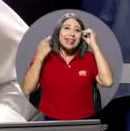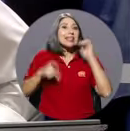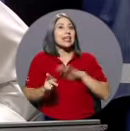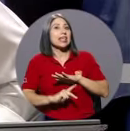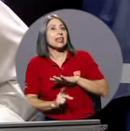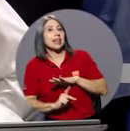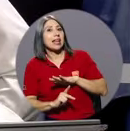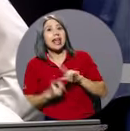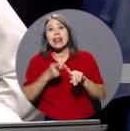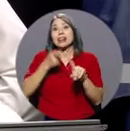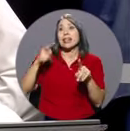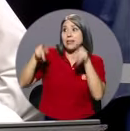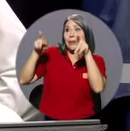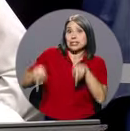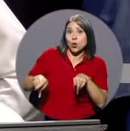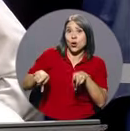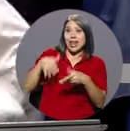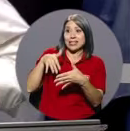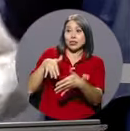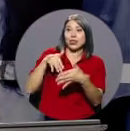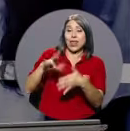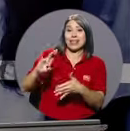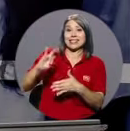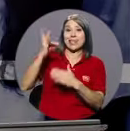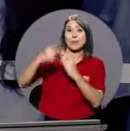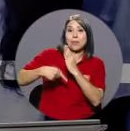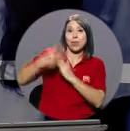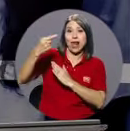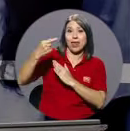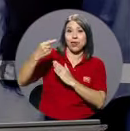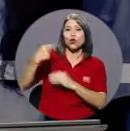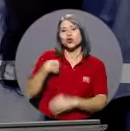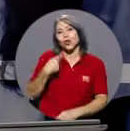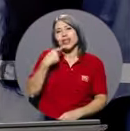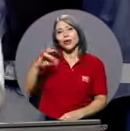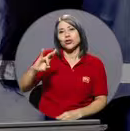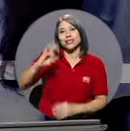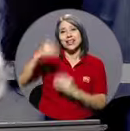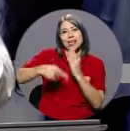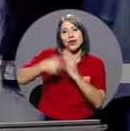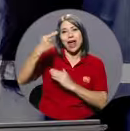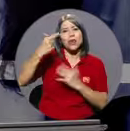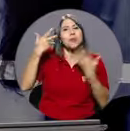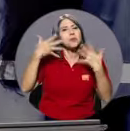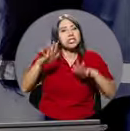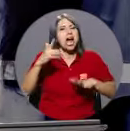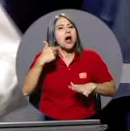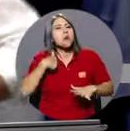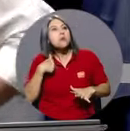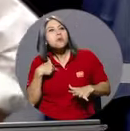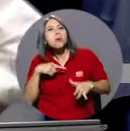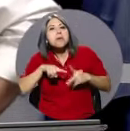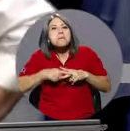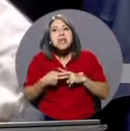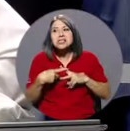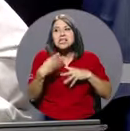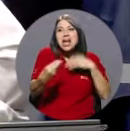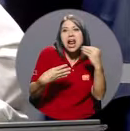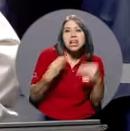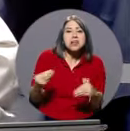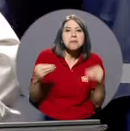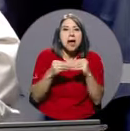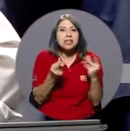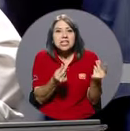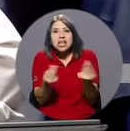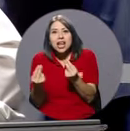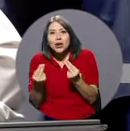una persona que está en séptimo grado, y digo séptimo porque ya con séptimo grado uno ya empieza a estar más en la calle, teniendo más dinero. Ahí es donde